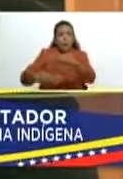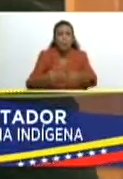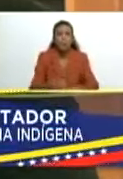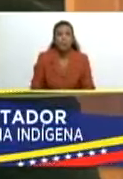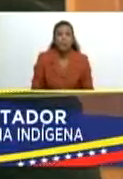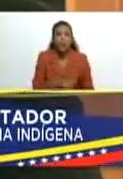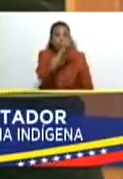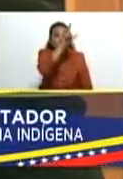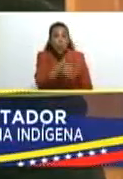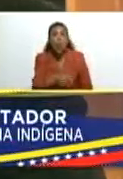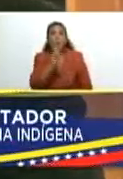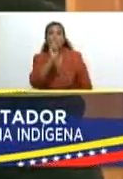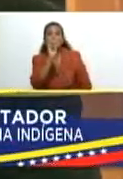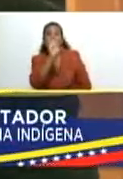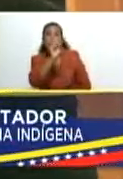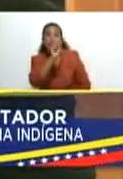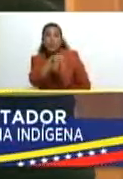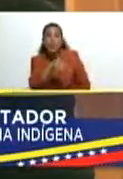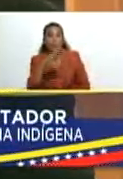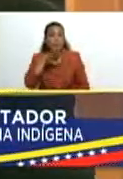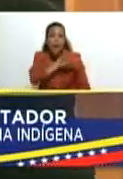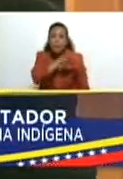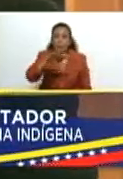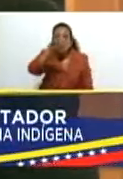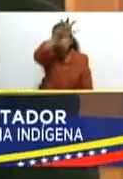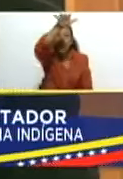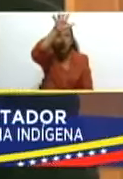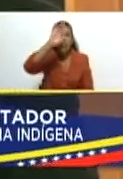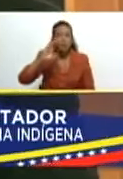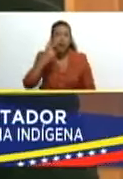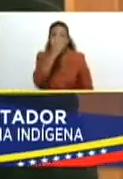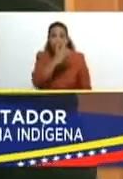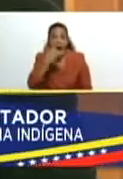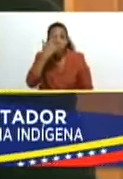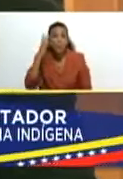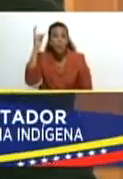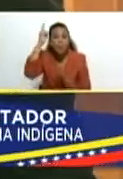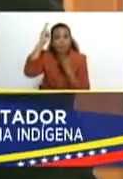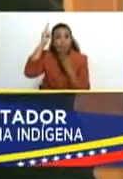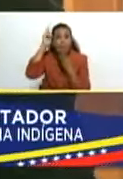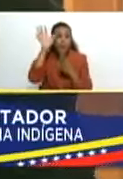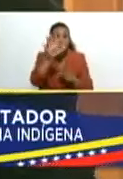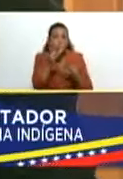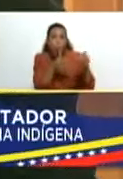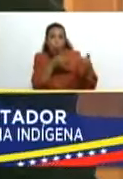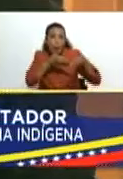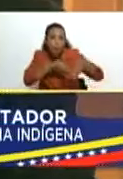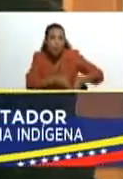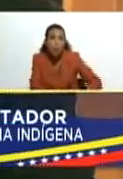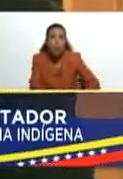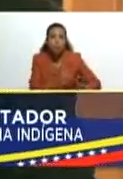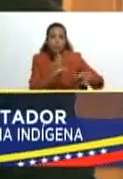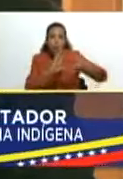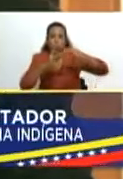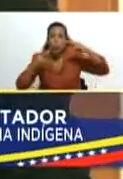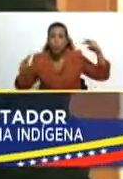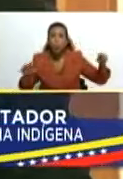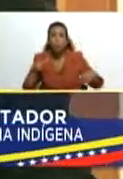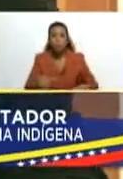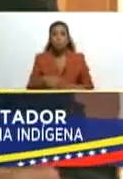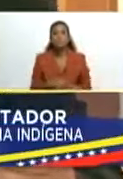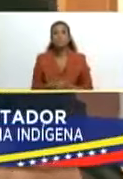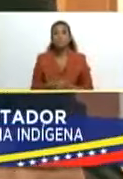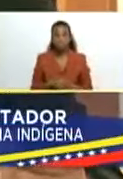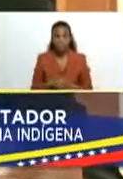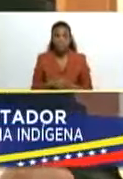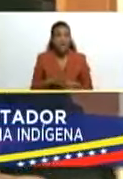Los tomusos o la gente de la montaña, herederos del mestizaje afroindígena en los procesos históricos de resistencia anticolonialista.